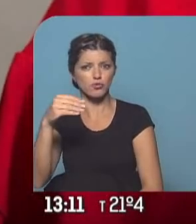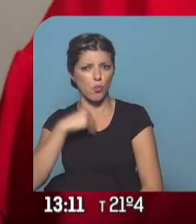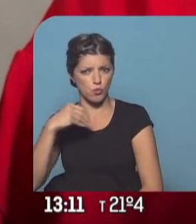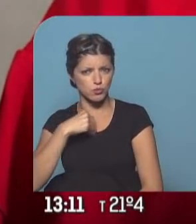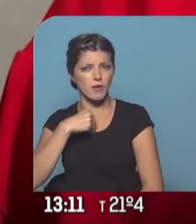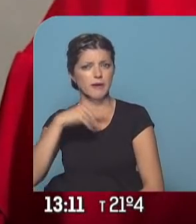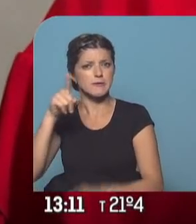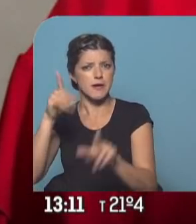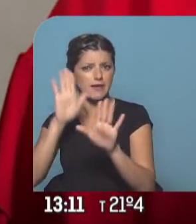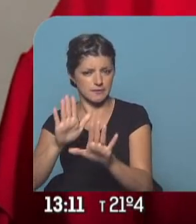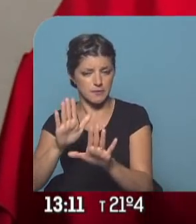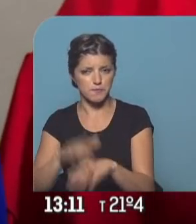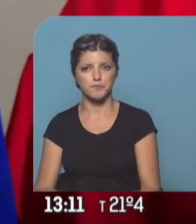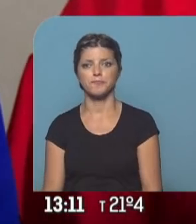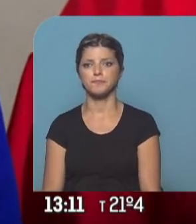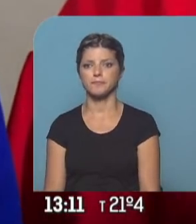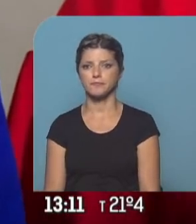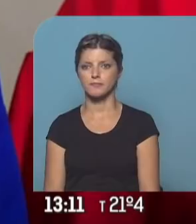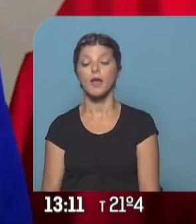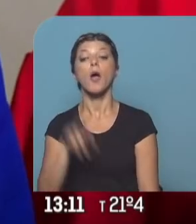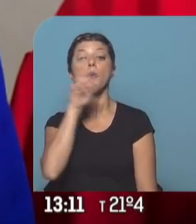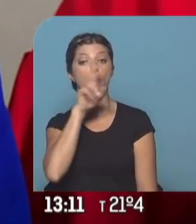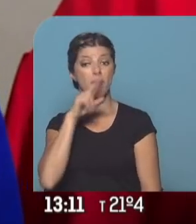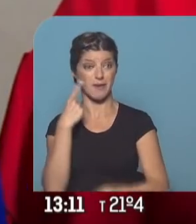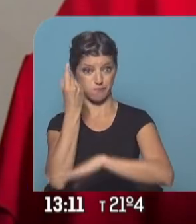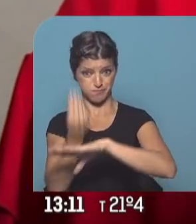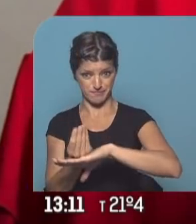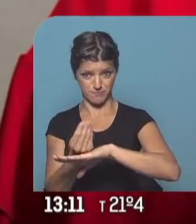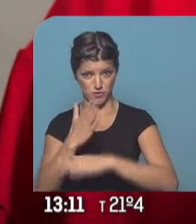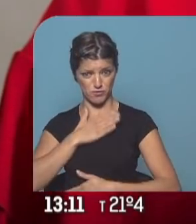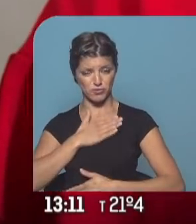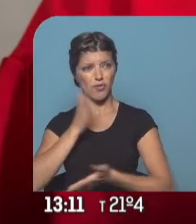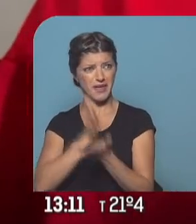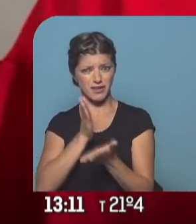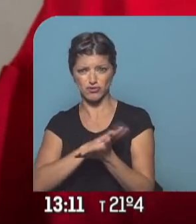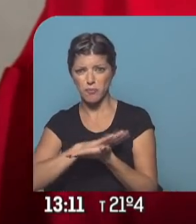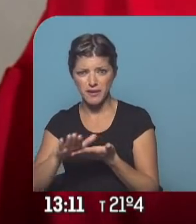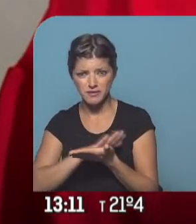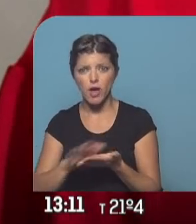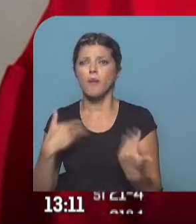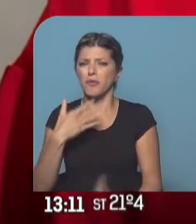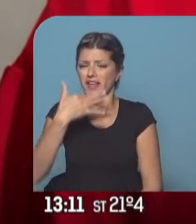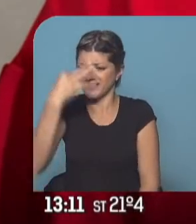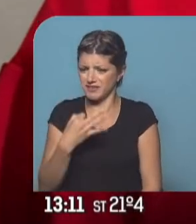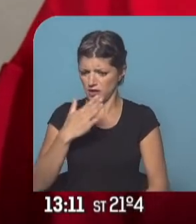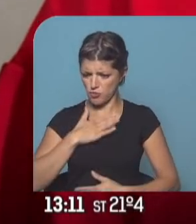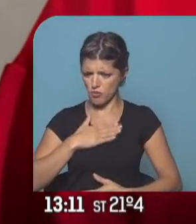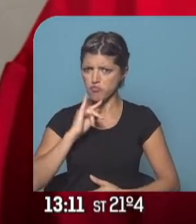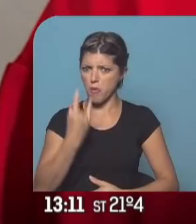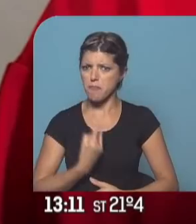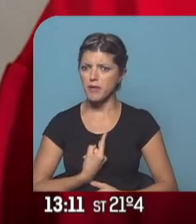mujeres de Chile hemos conquistado o reconquistado un derecho básico, que es el poder decidir por nosotras